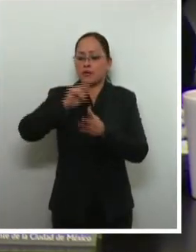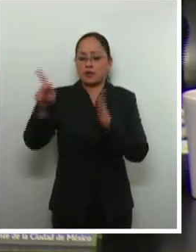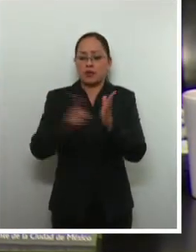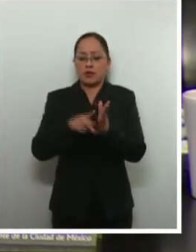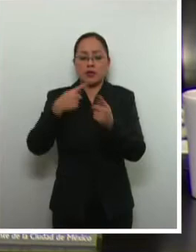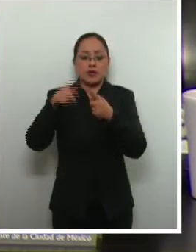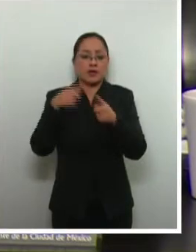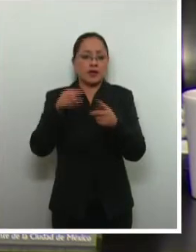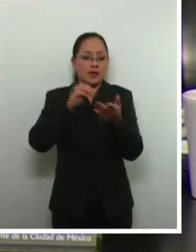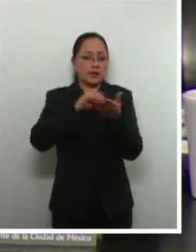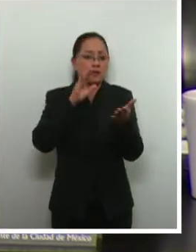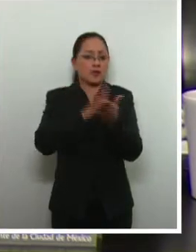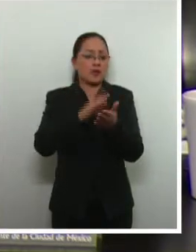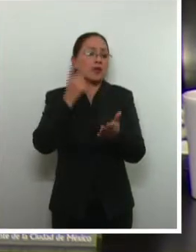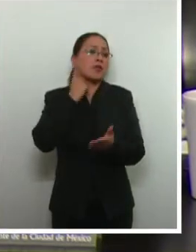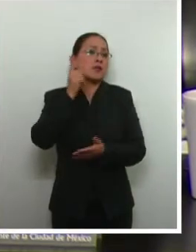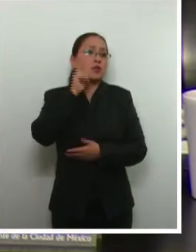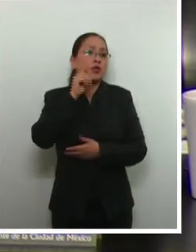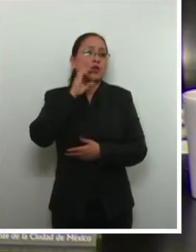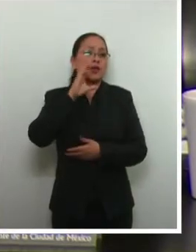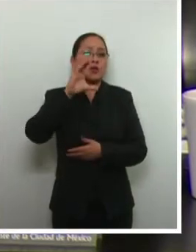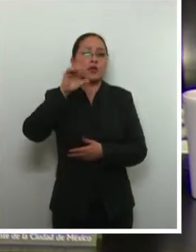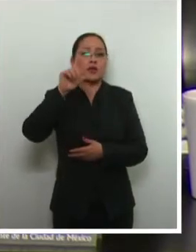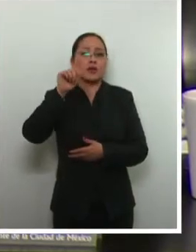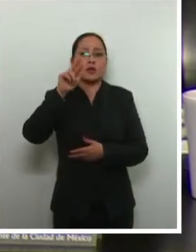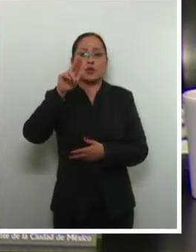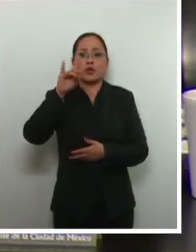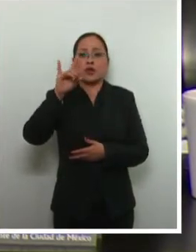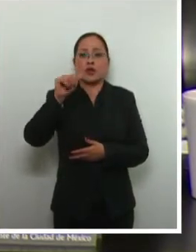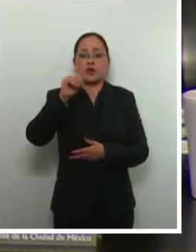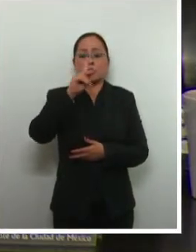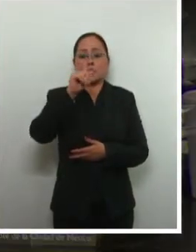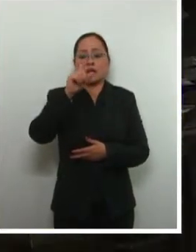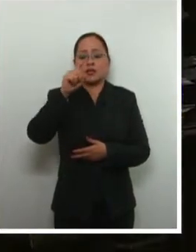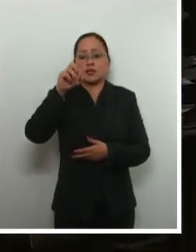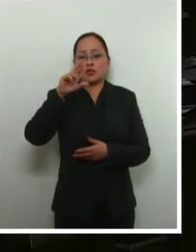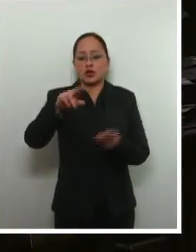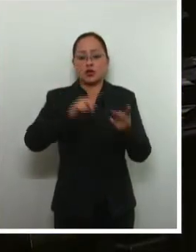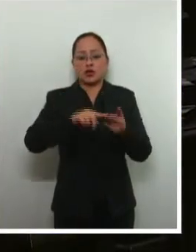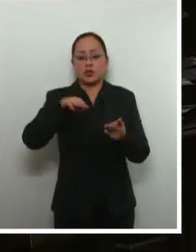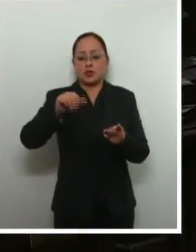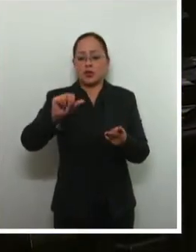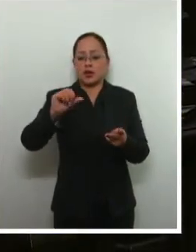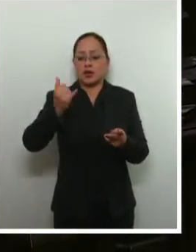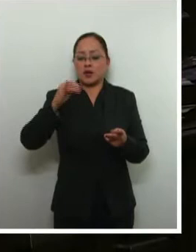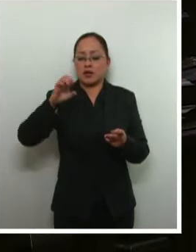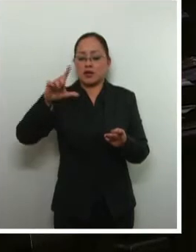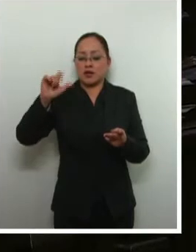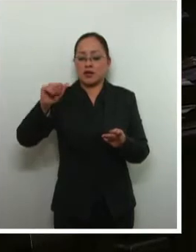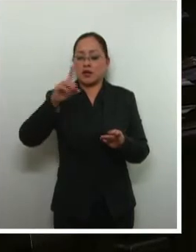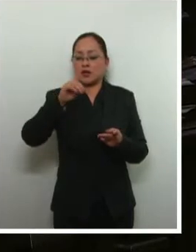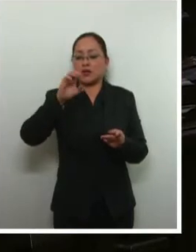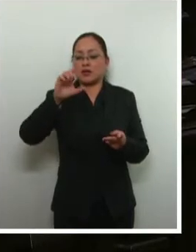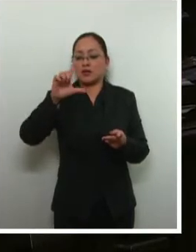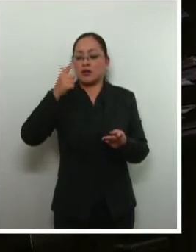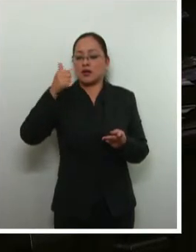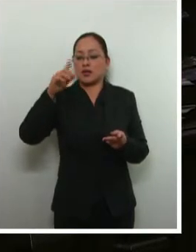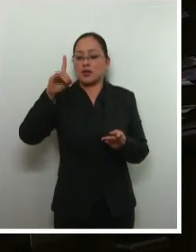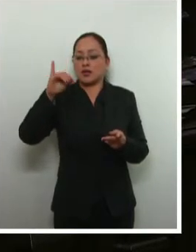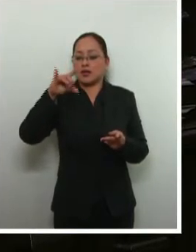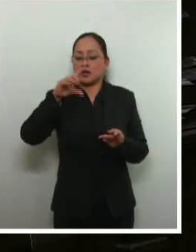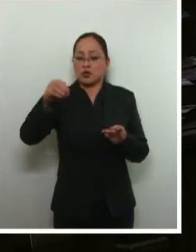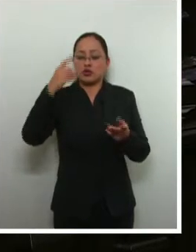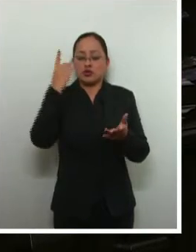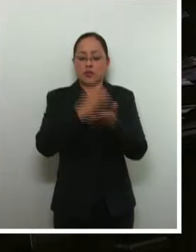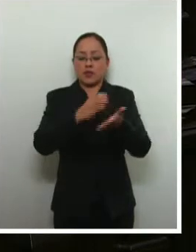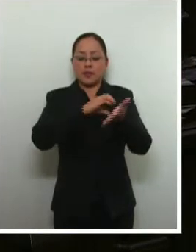tienen registradas la diputada Claudia Pastor y la diputada Mayela Delgadillo, con excepción